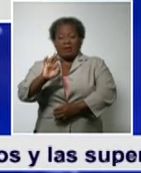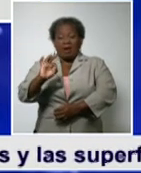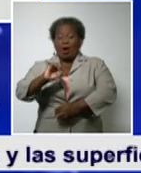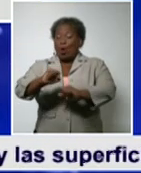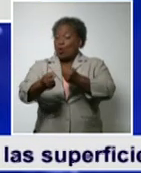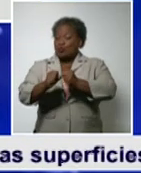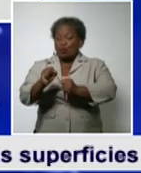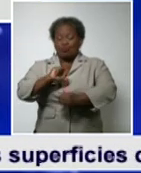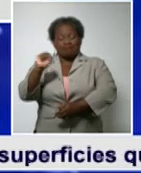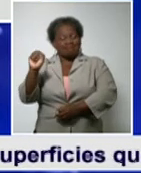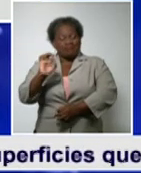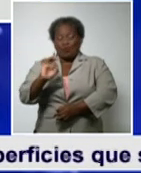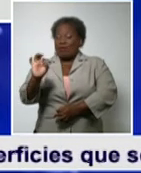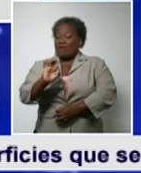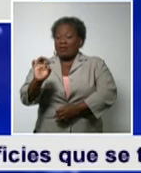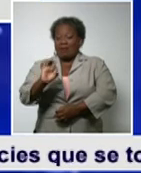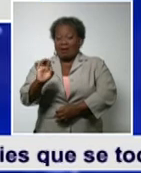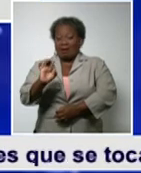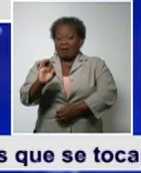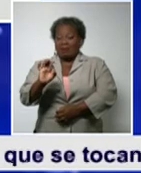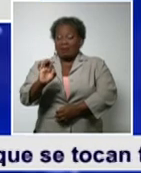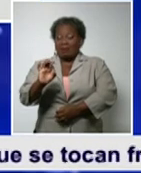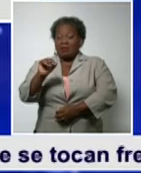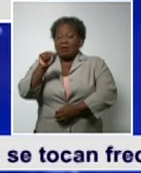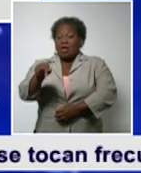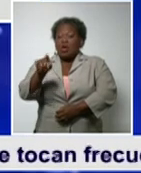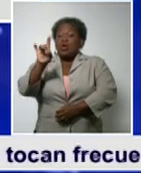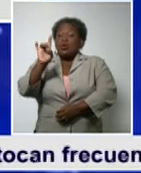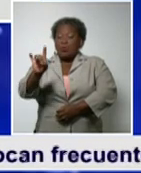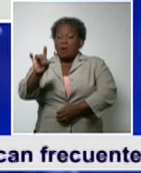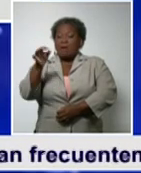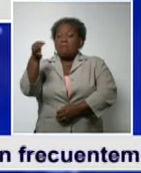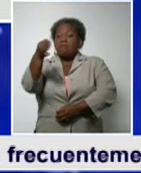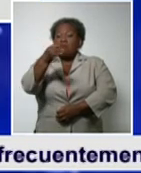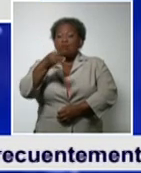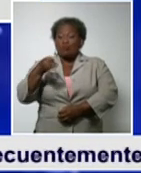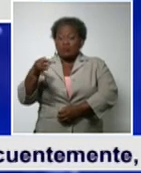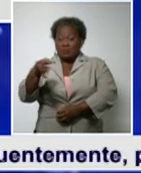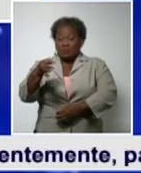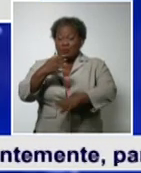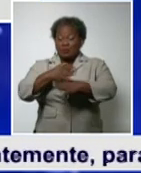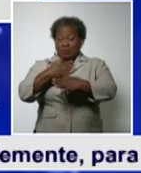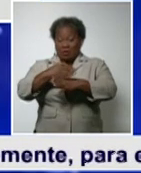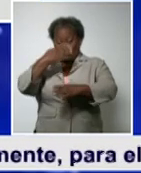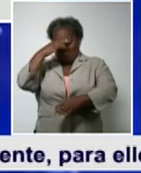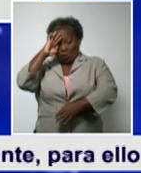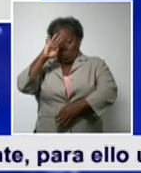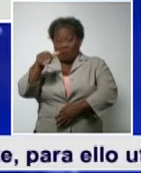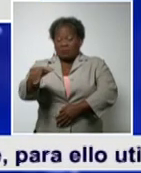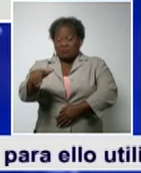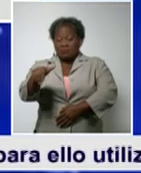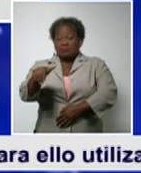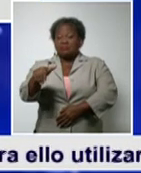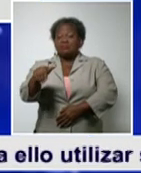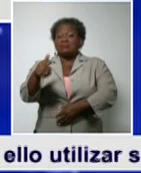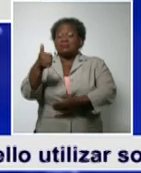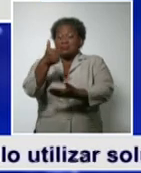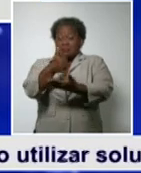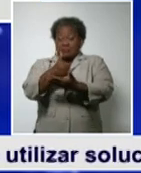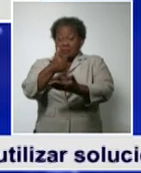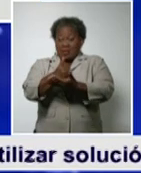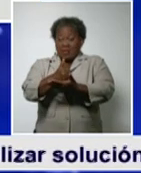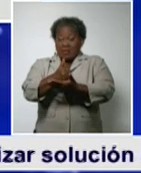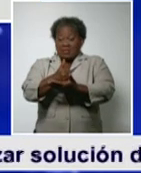Muy elevada y en sus 9 municipios. Santiago cabecera con el mayor número,